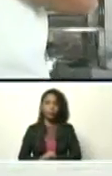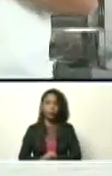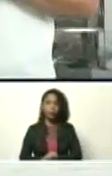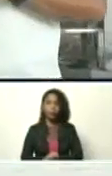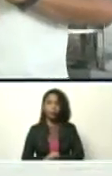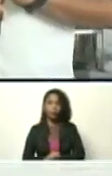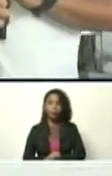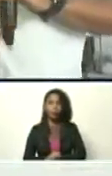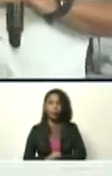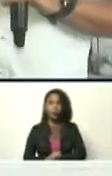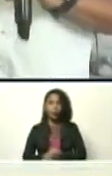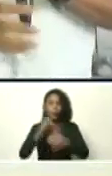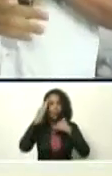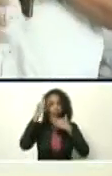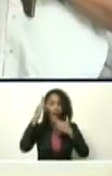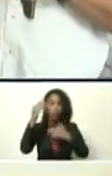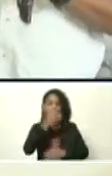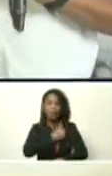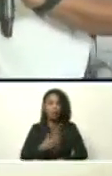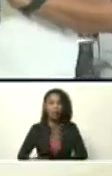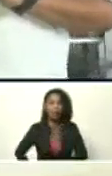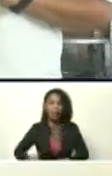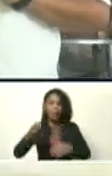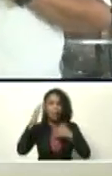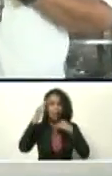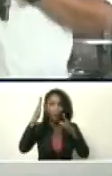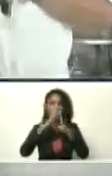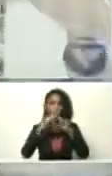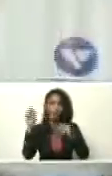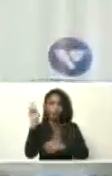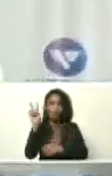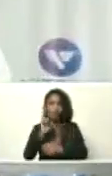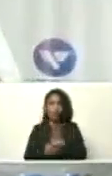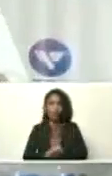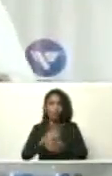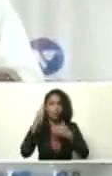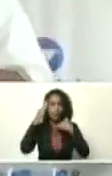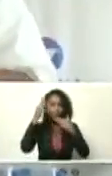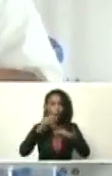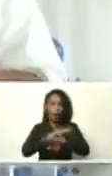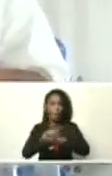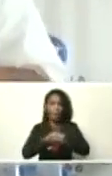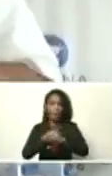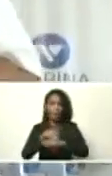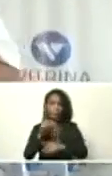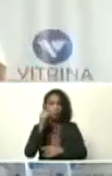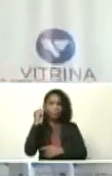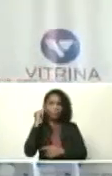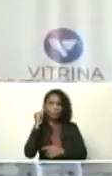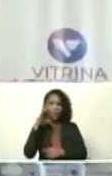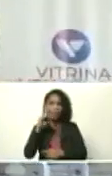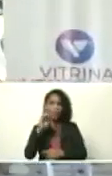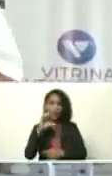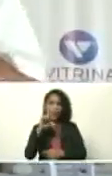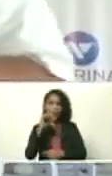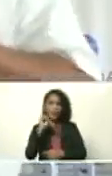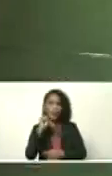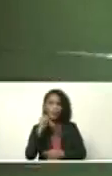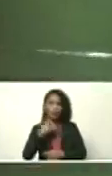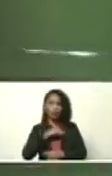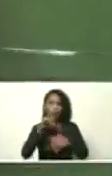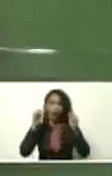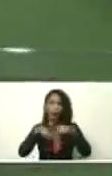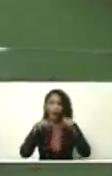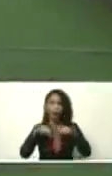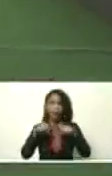Saludos, presidente. Saludos a toda Venezuela. Saludos a la ministra Delis Álvarez. Mire, nos encontramos aquí